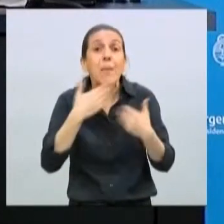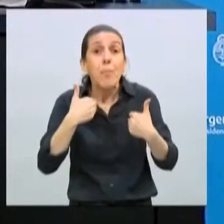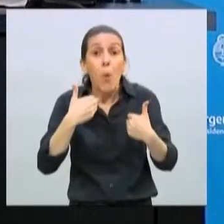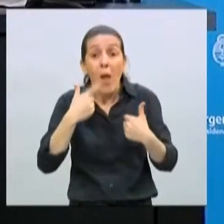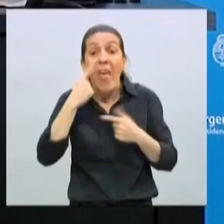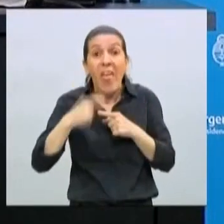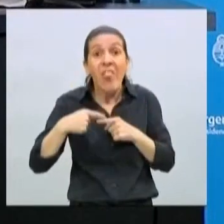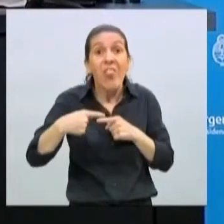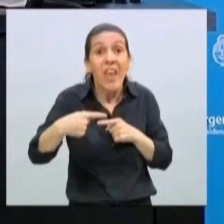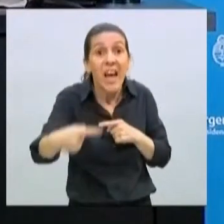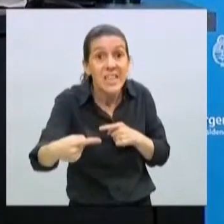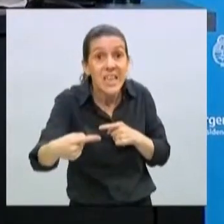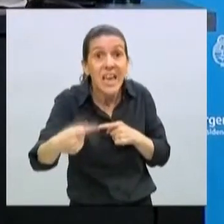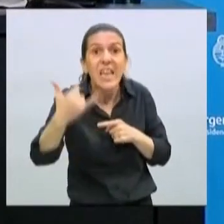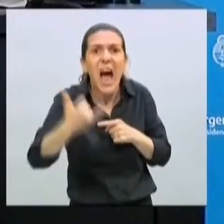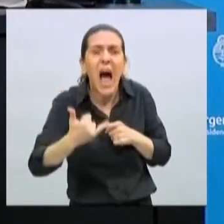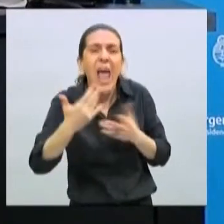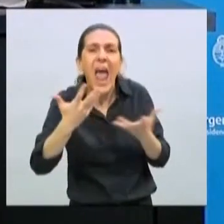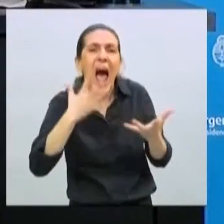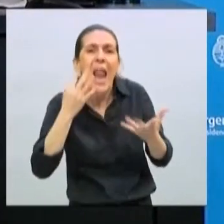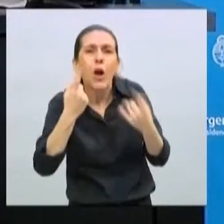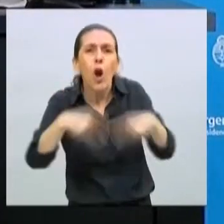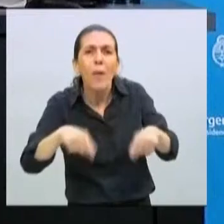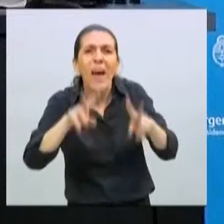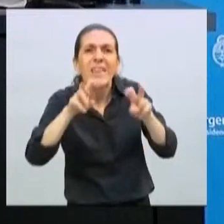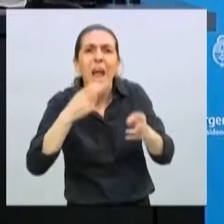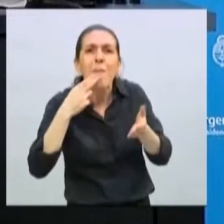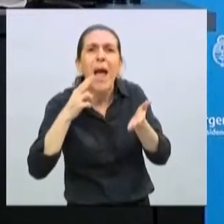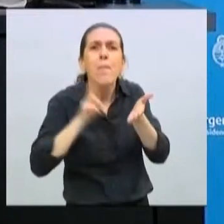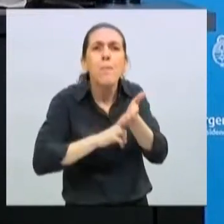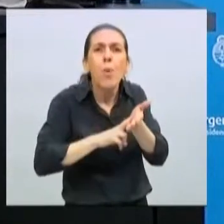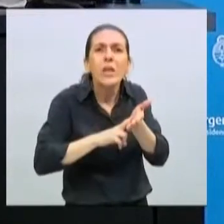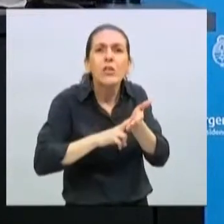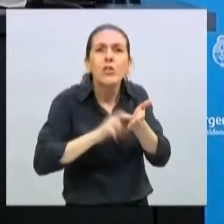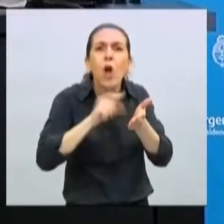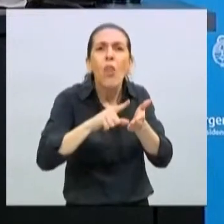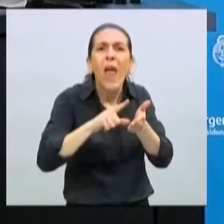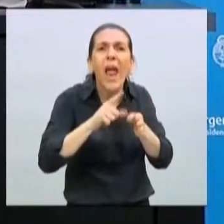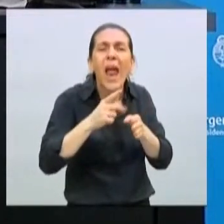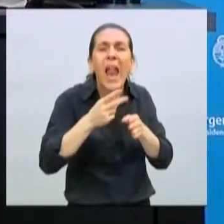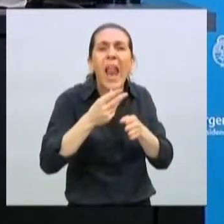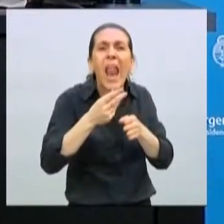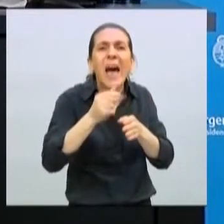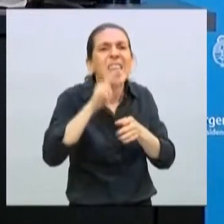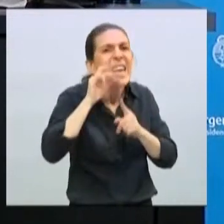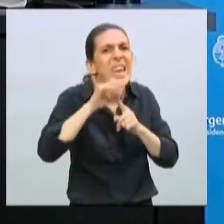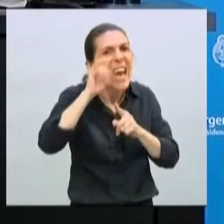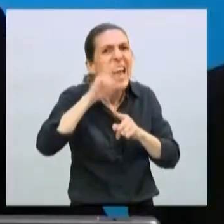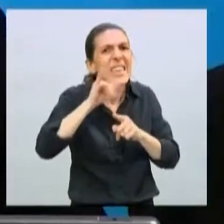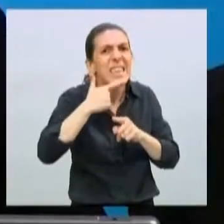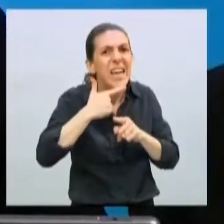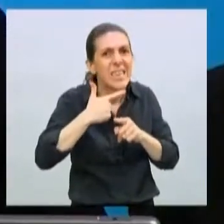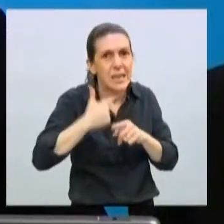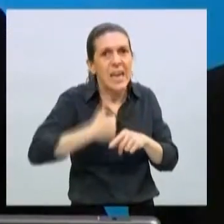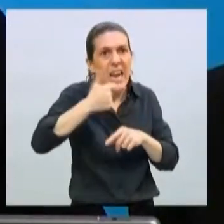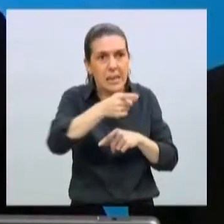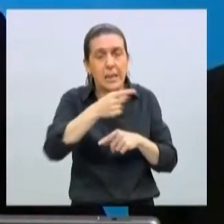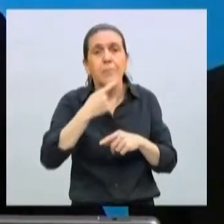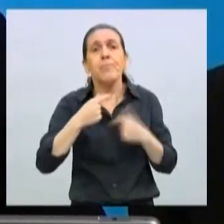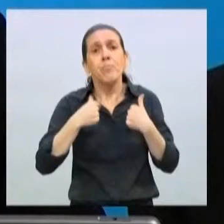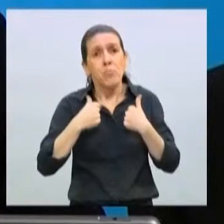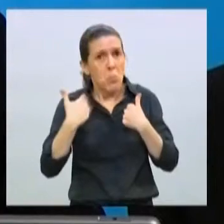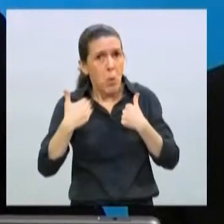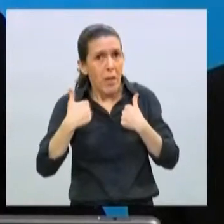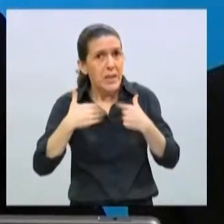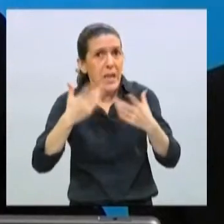próximos días cuestiones vinculadas, por ejemplo, al impuesto excepcional a la riqueza en el Congreso. Gracias. Todo eso es posible. Yo quiero aclarar que